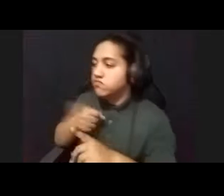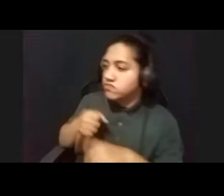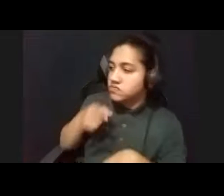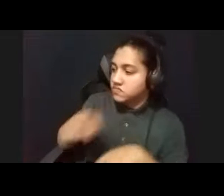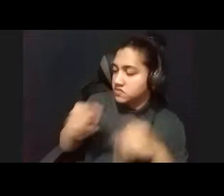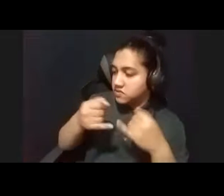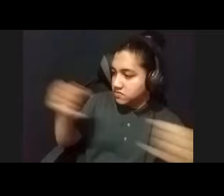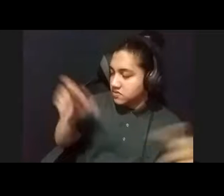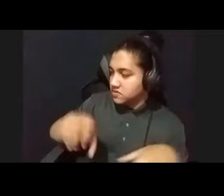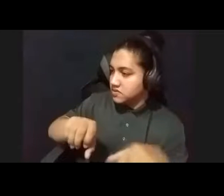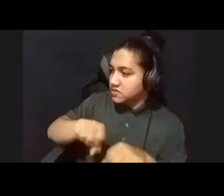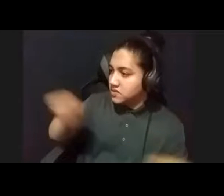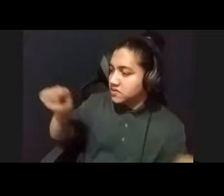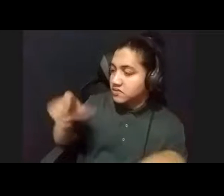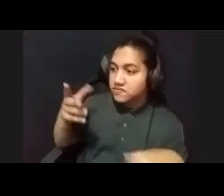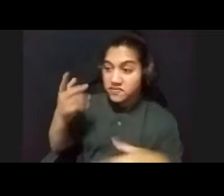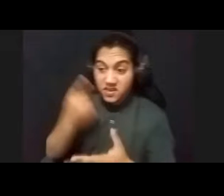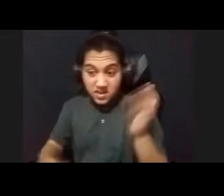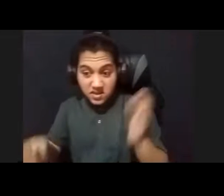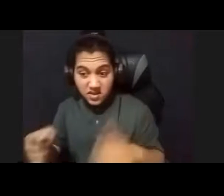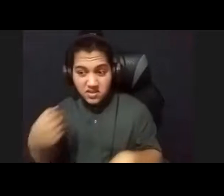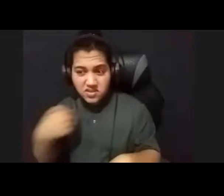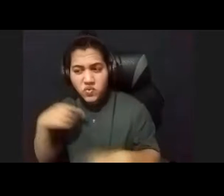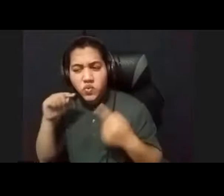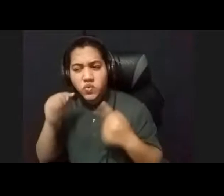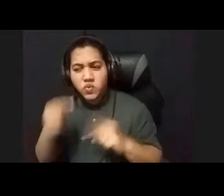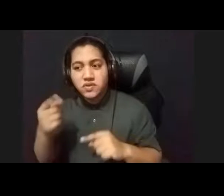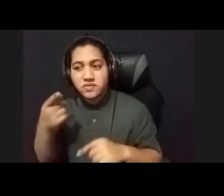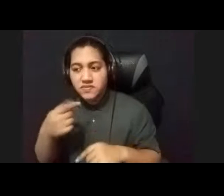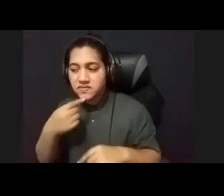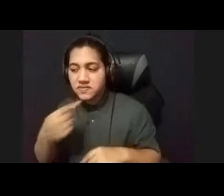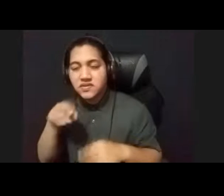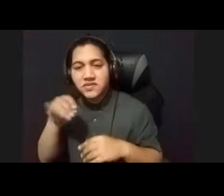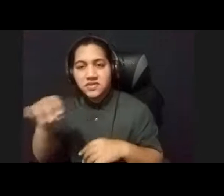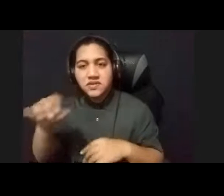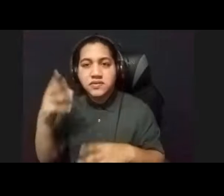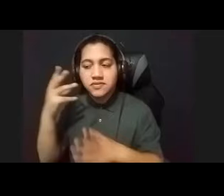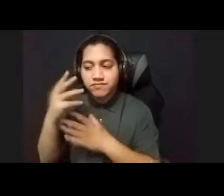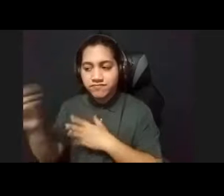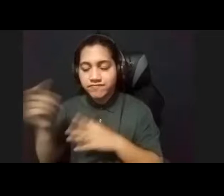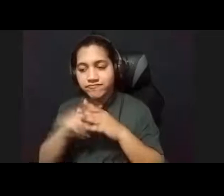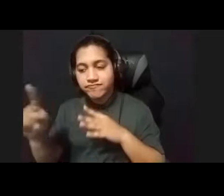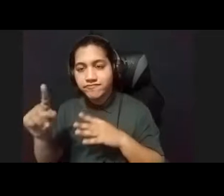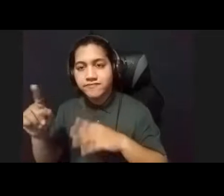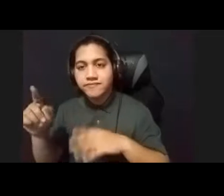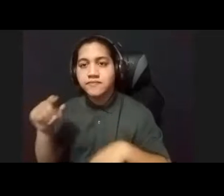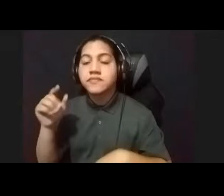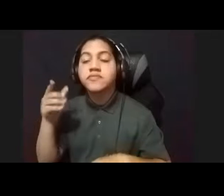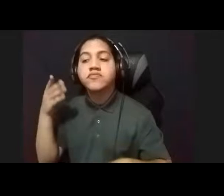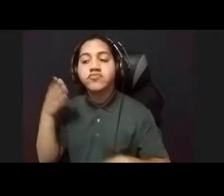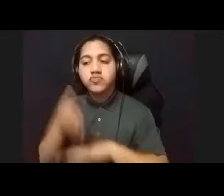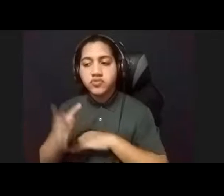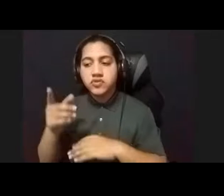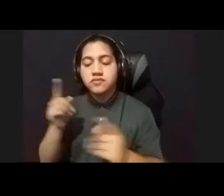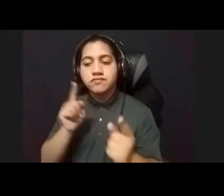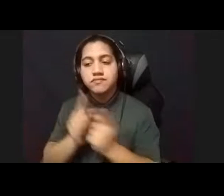varilla. ¿Qué? Eso me dolerá mucho, gritó la sabandija y salió corriendo. Luego se encontró con un vaquero que